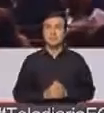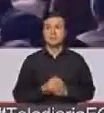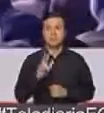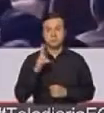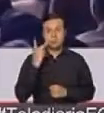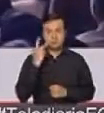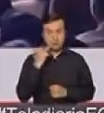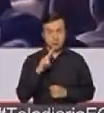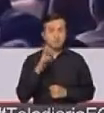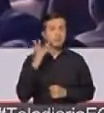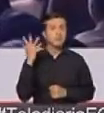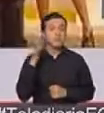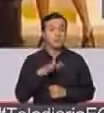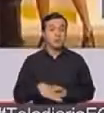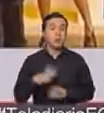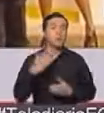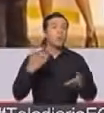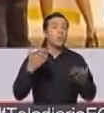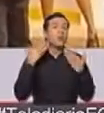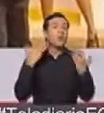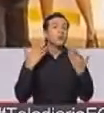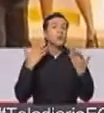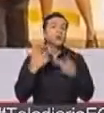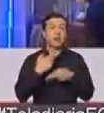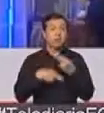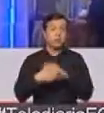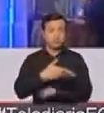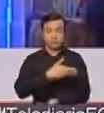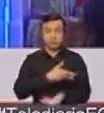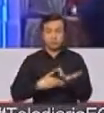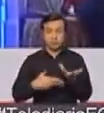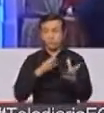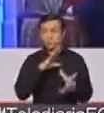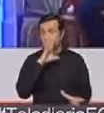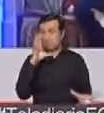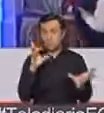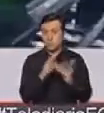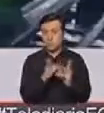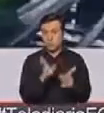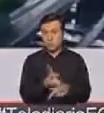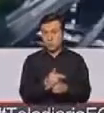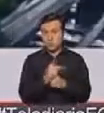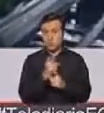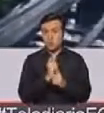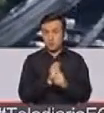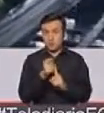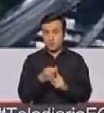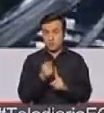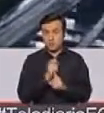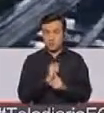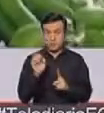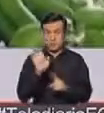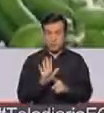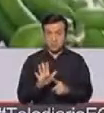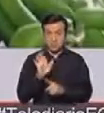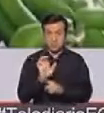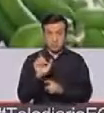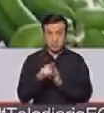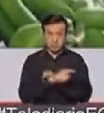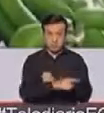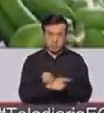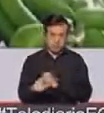Durante 3 días se realizará en el puerto principal esta rueda de negocios que reúne a toda la cadena productiva del banano del país y potenciales